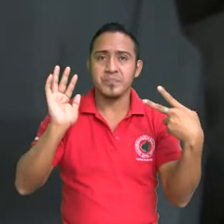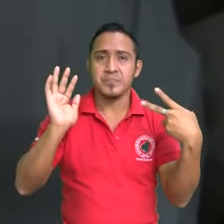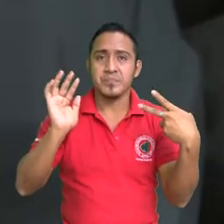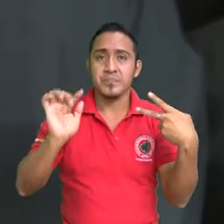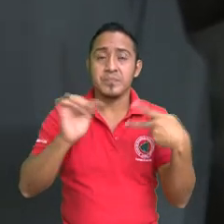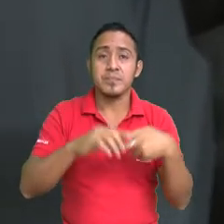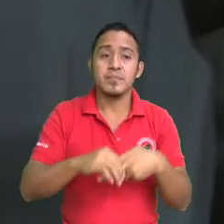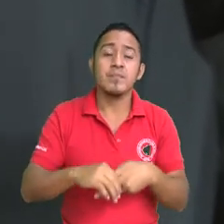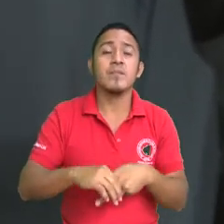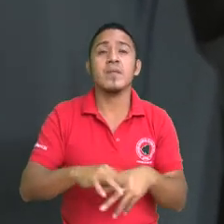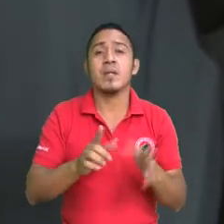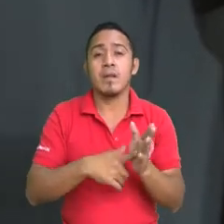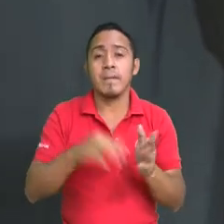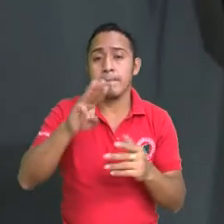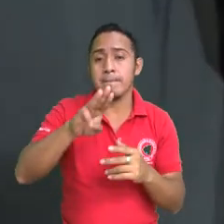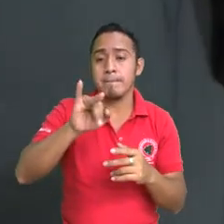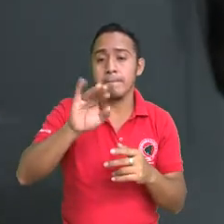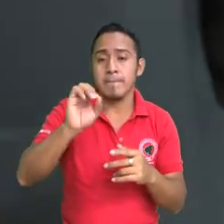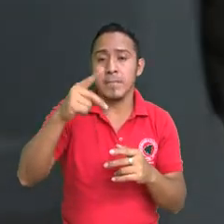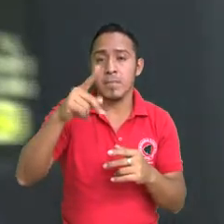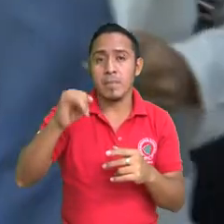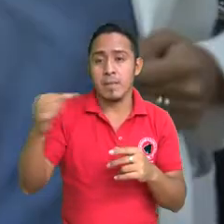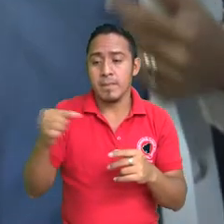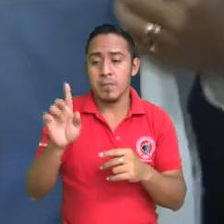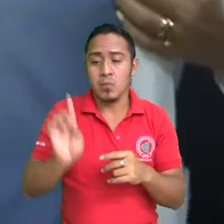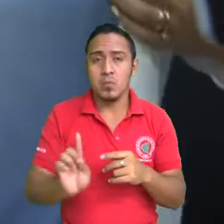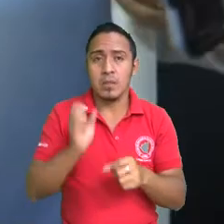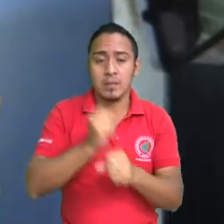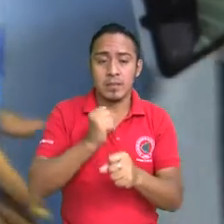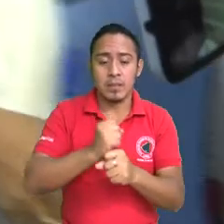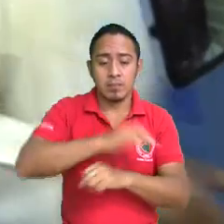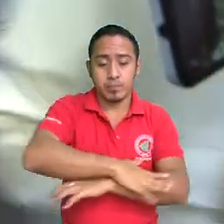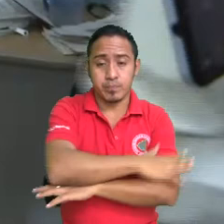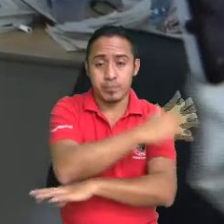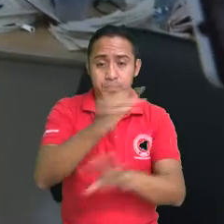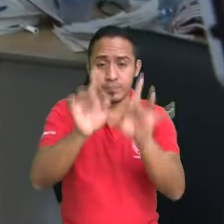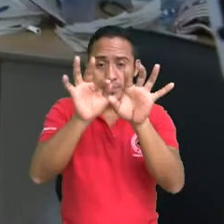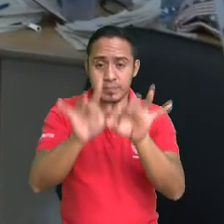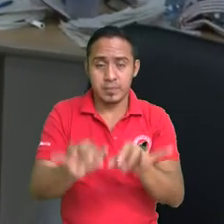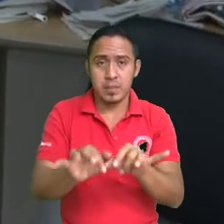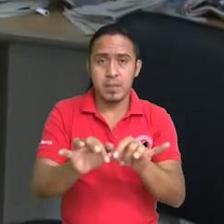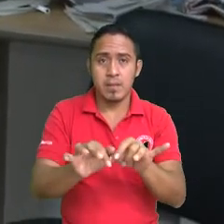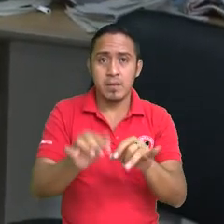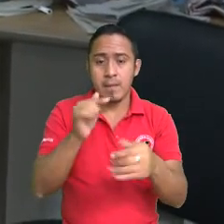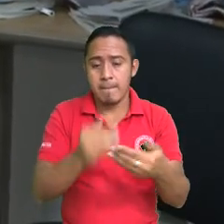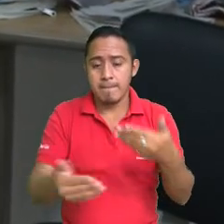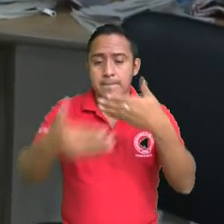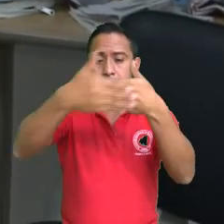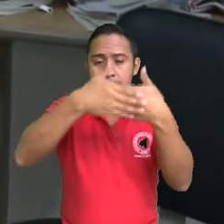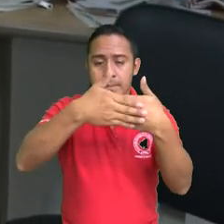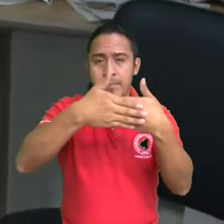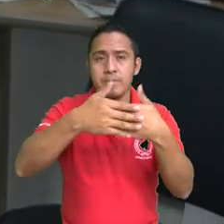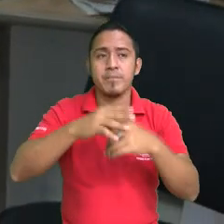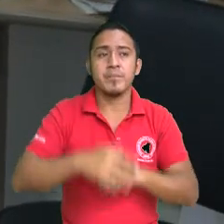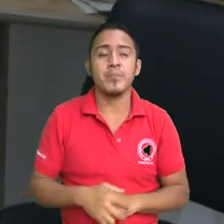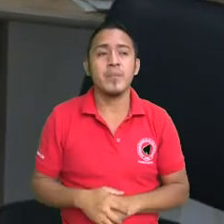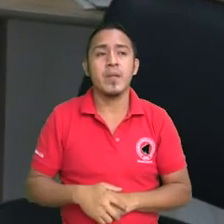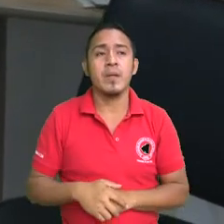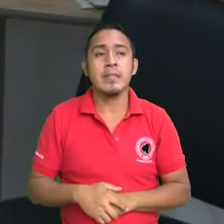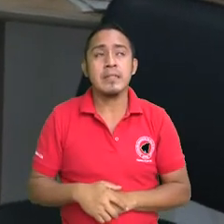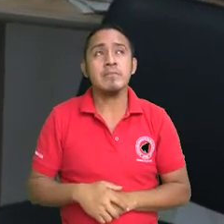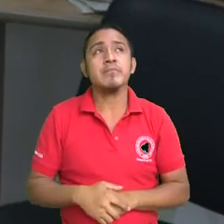Por darles un ejemplo, tiene una miopía de -1, pero trabaja mucho en la computadora, le puede sumar un filtro protector a sus anteojos. Algo